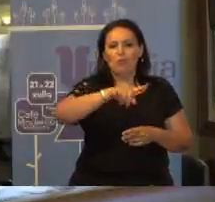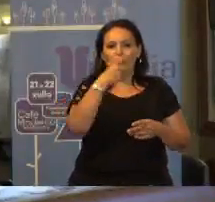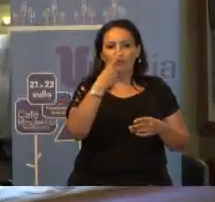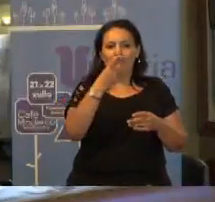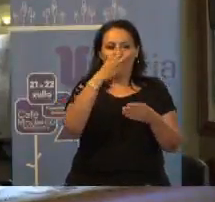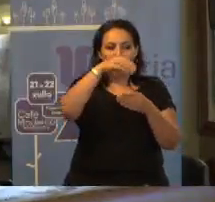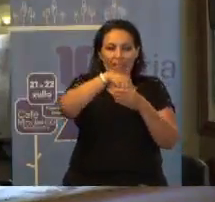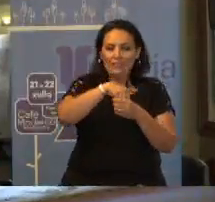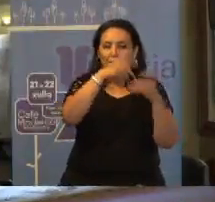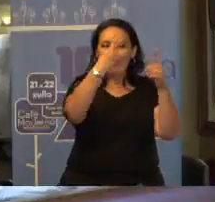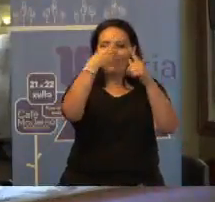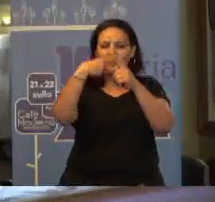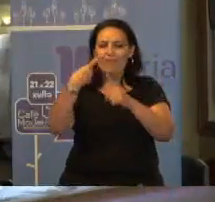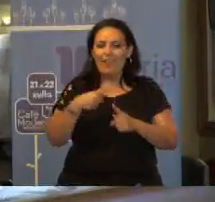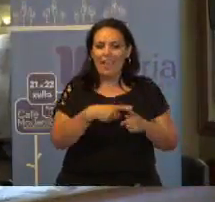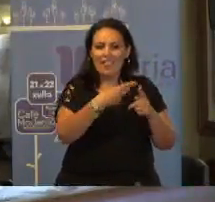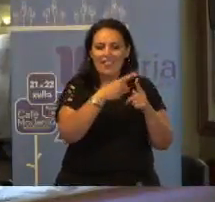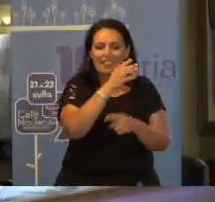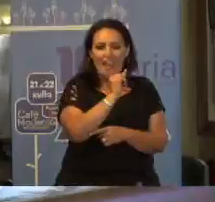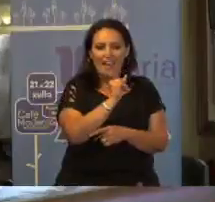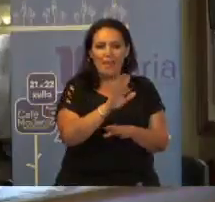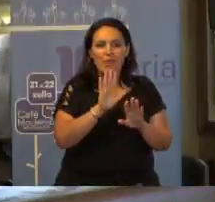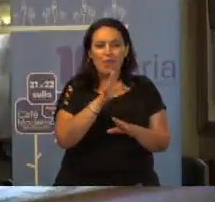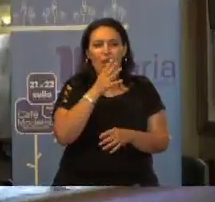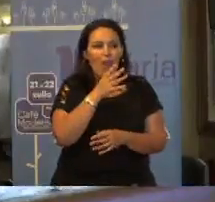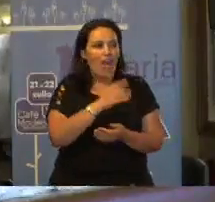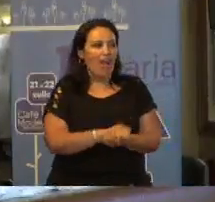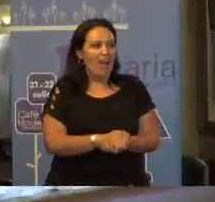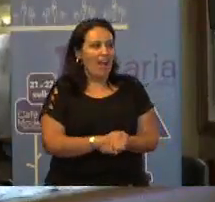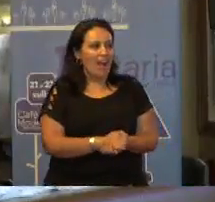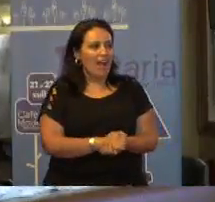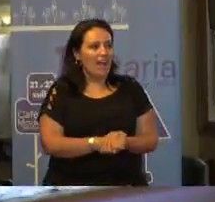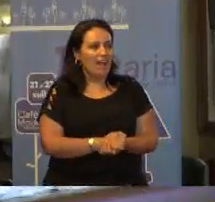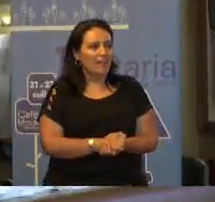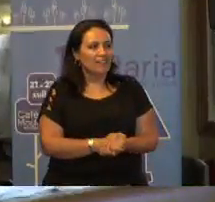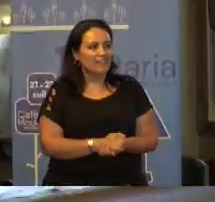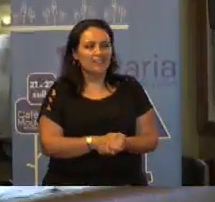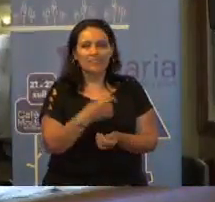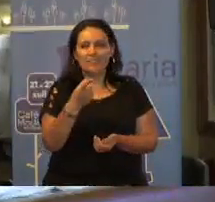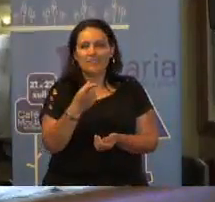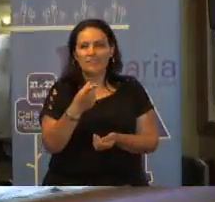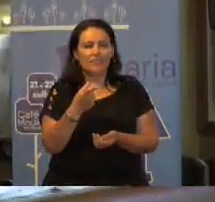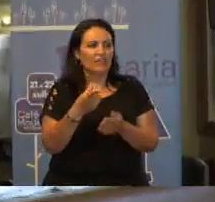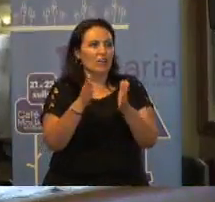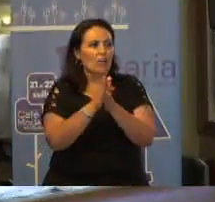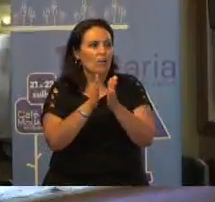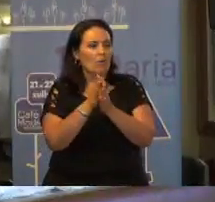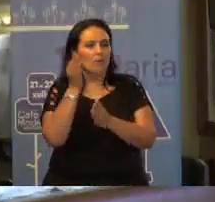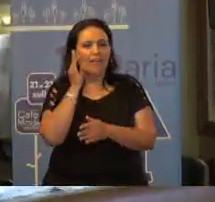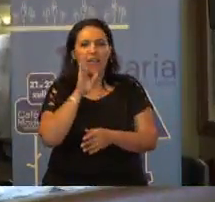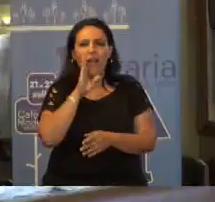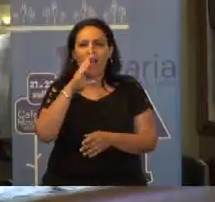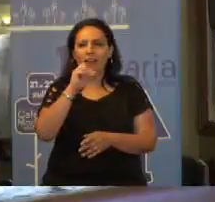entre uns e outros, e ahora mesmo acaba de falar, antes falou, sei que Cristina tamén